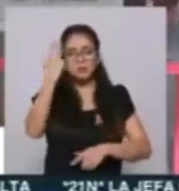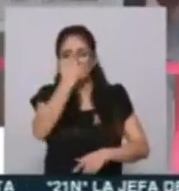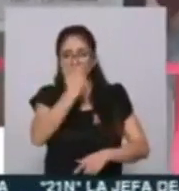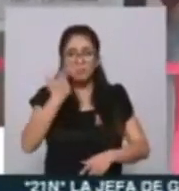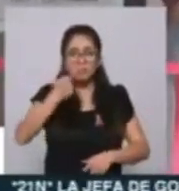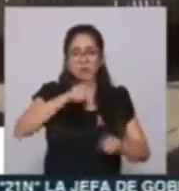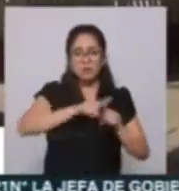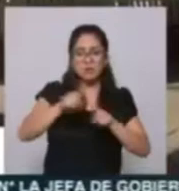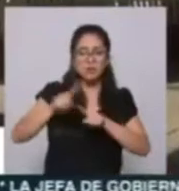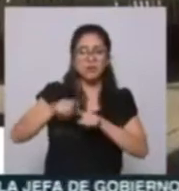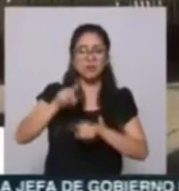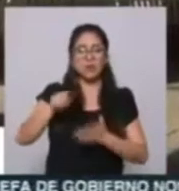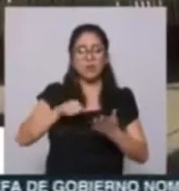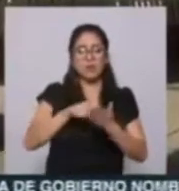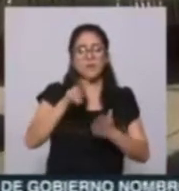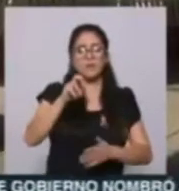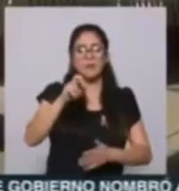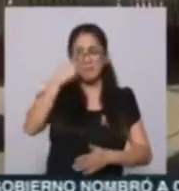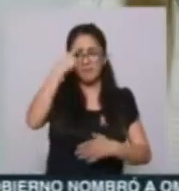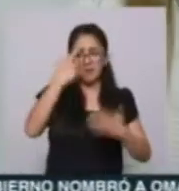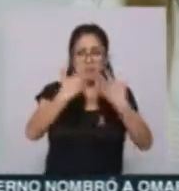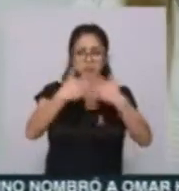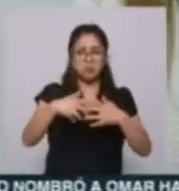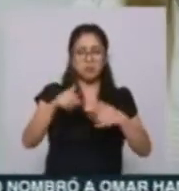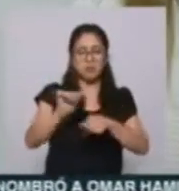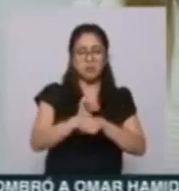verificación para garantizar su correcta operación.